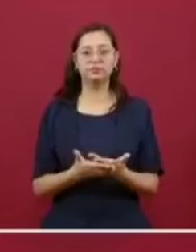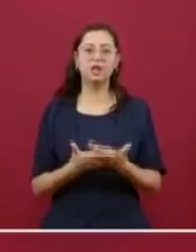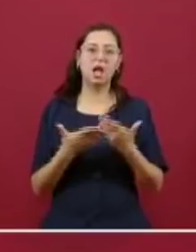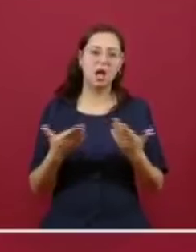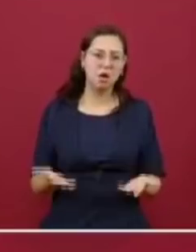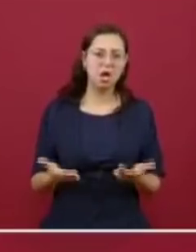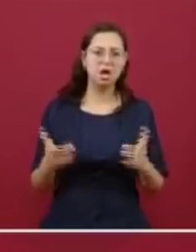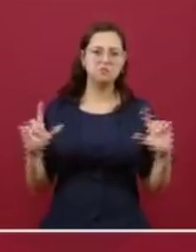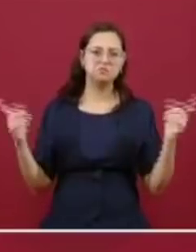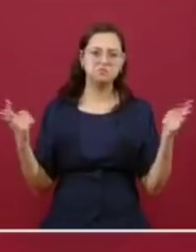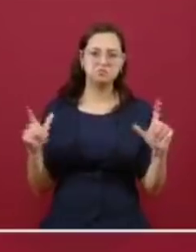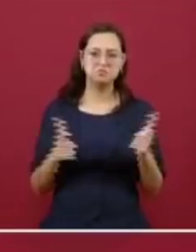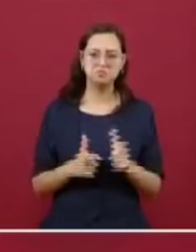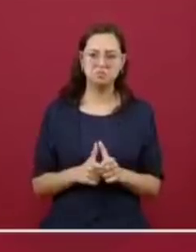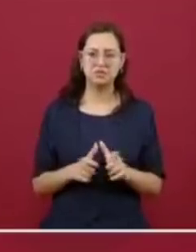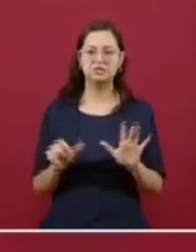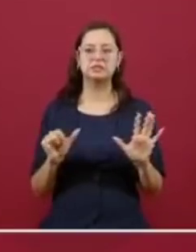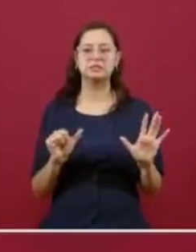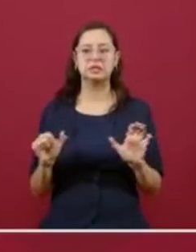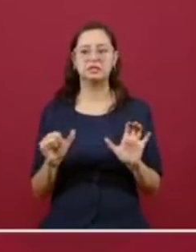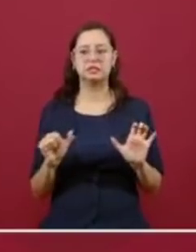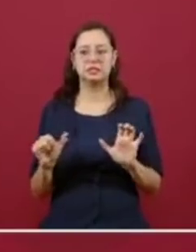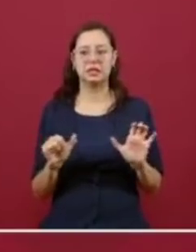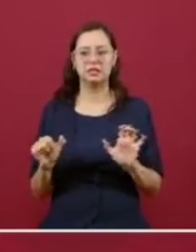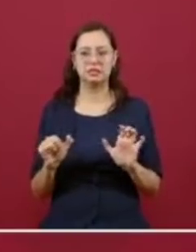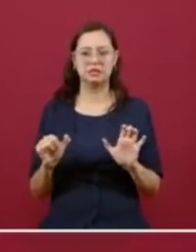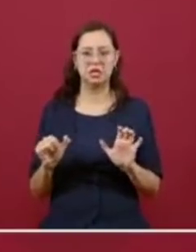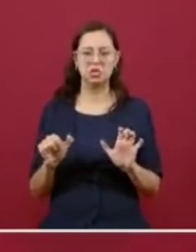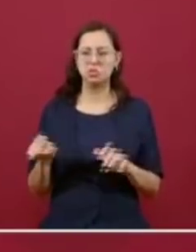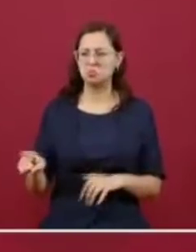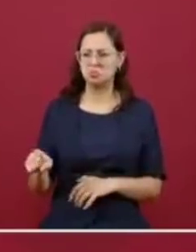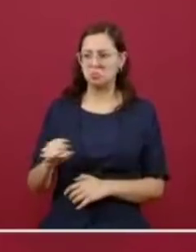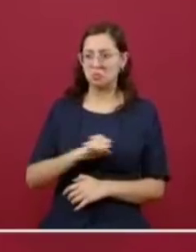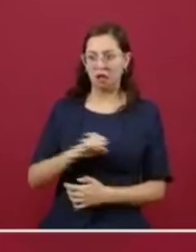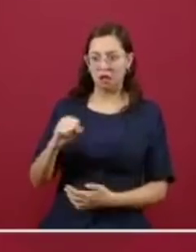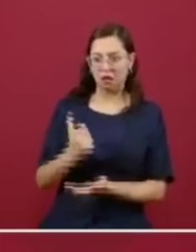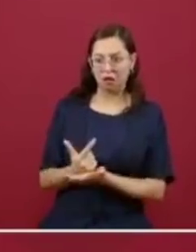600 presos de baja peligrosidad.